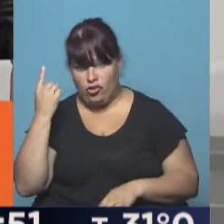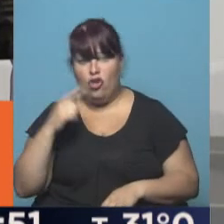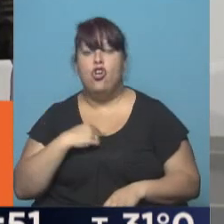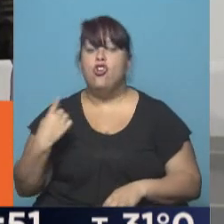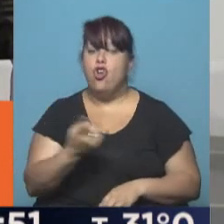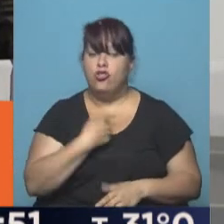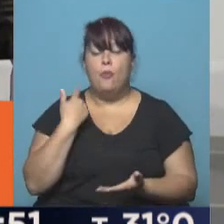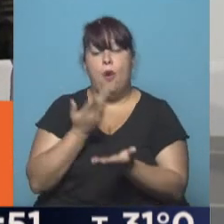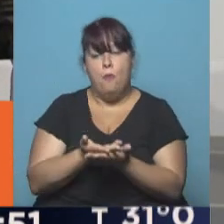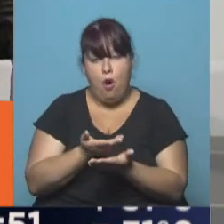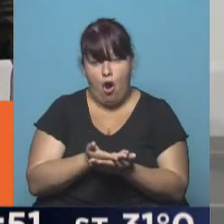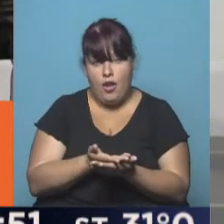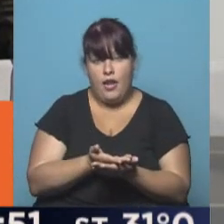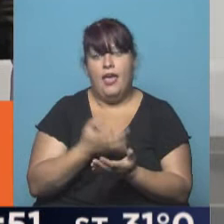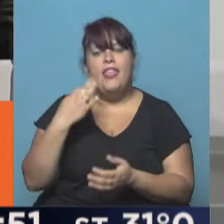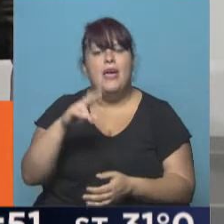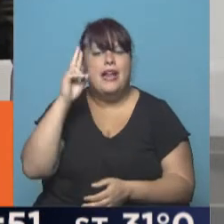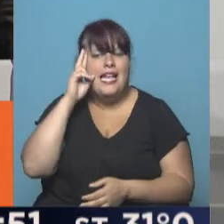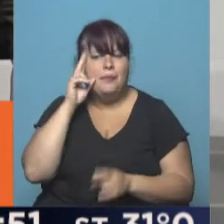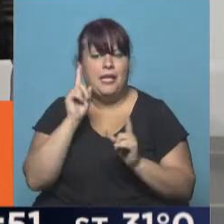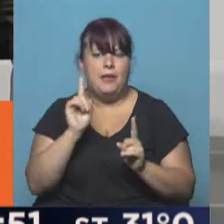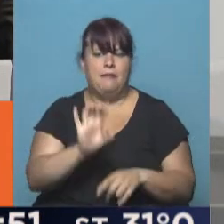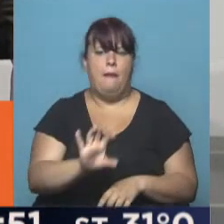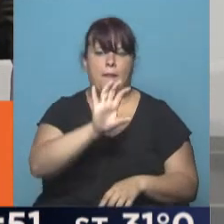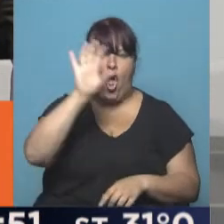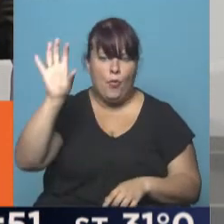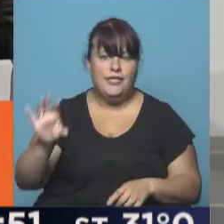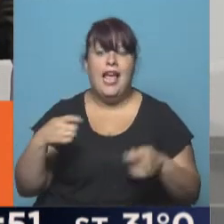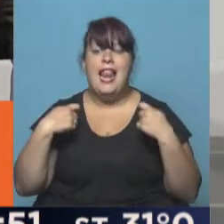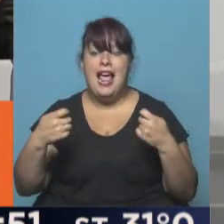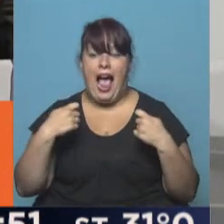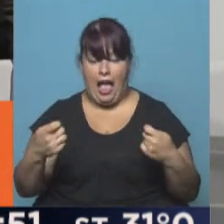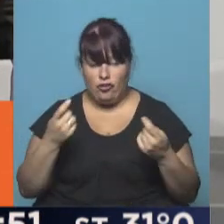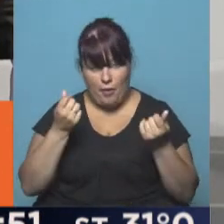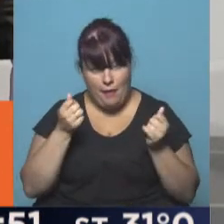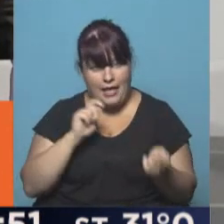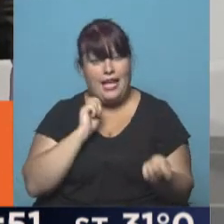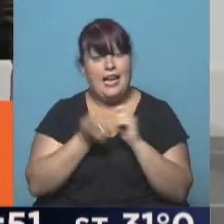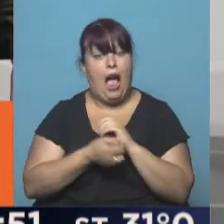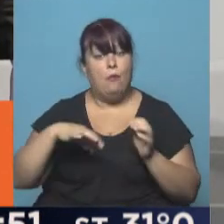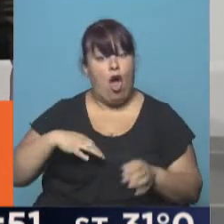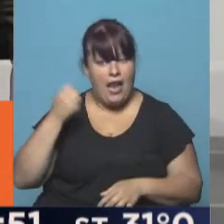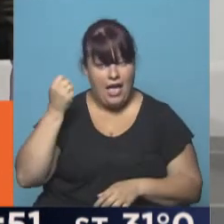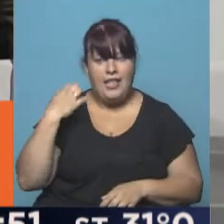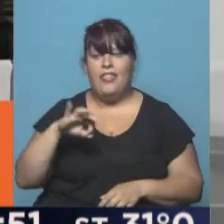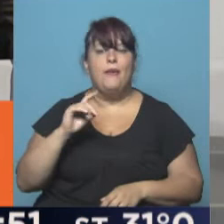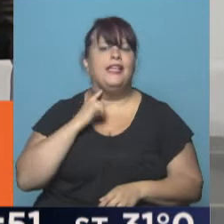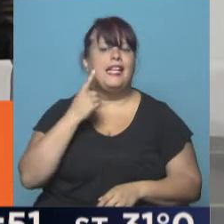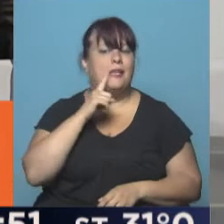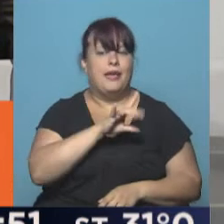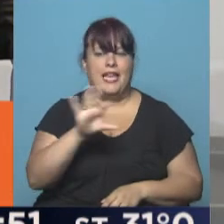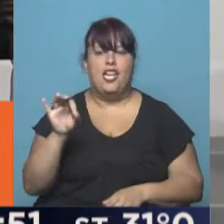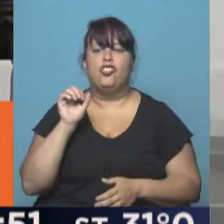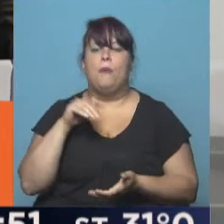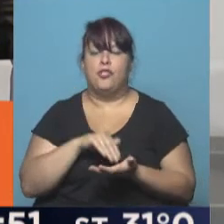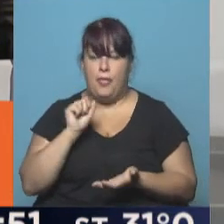Nosotros planteamos que se respetara a las provincias, que el costo fiscal de este cambio de ganancia fuera de 13.500